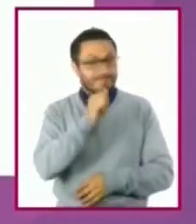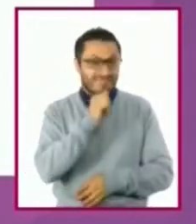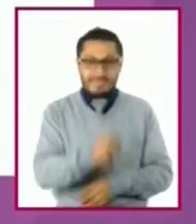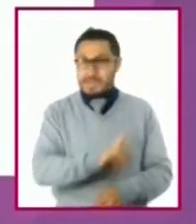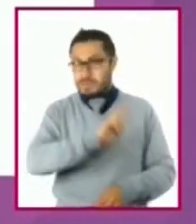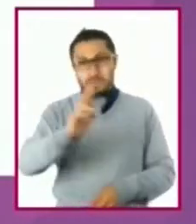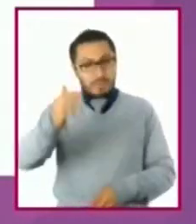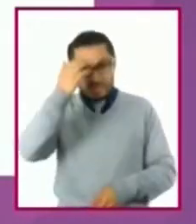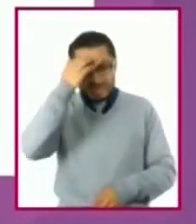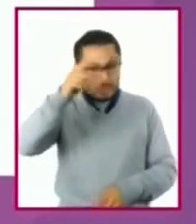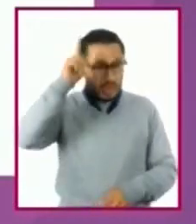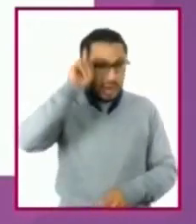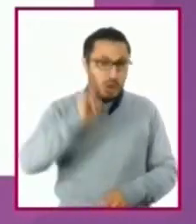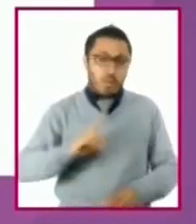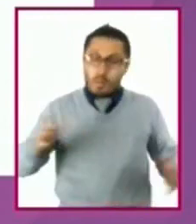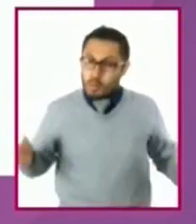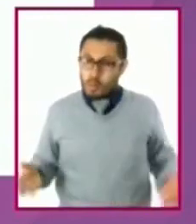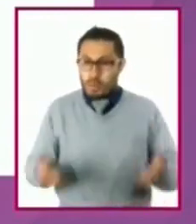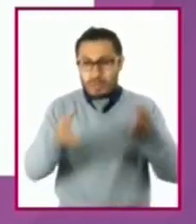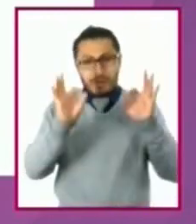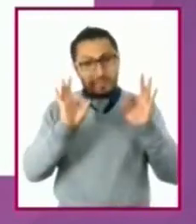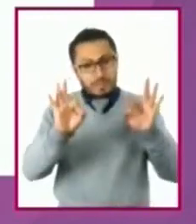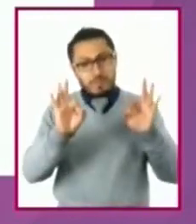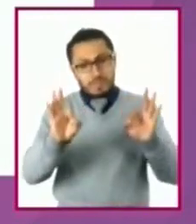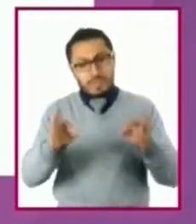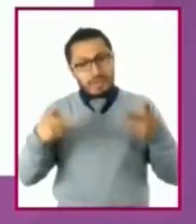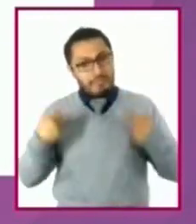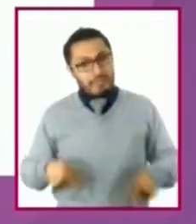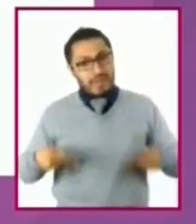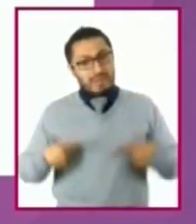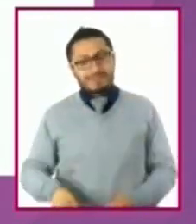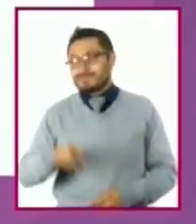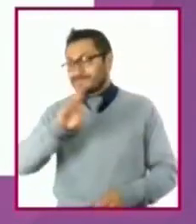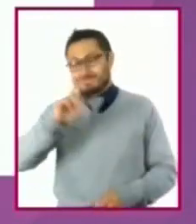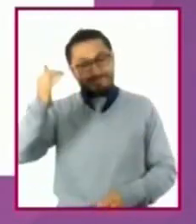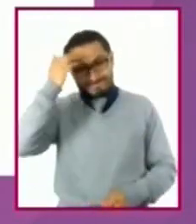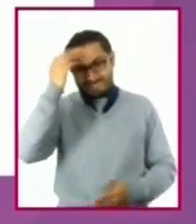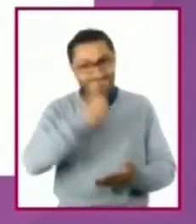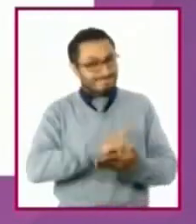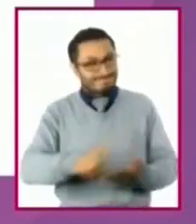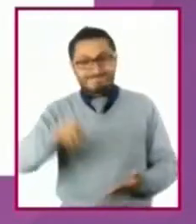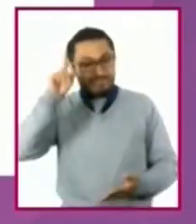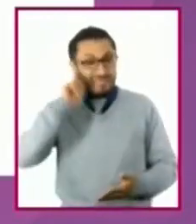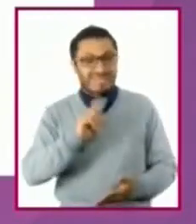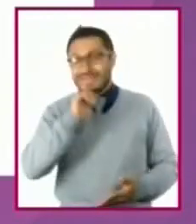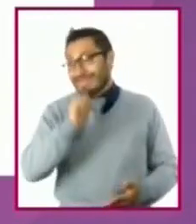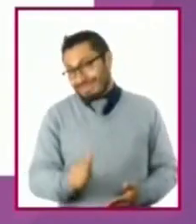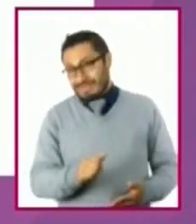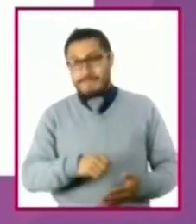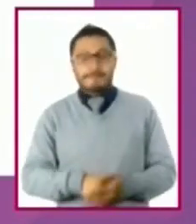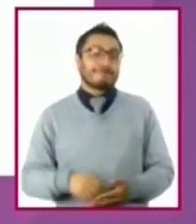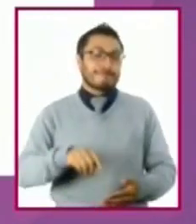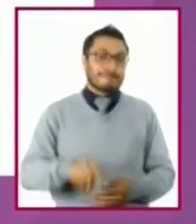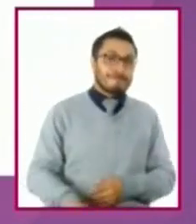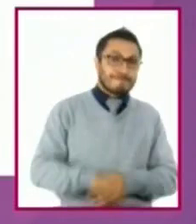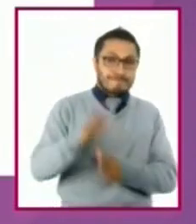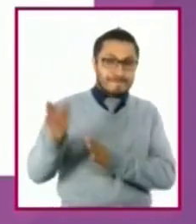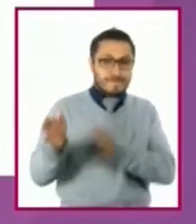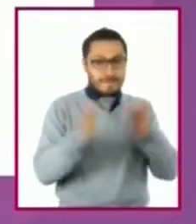mujeres en su calidad de ciudadanas, no se les reconoce este derecho. Posteriormente,